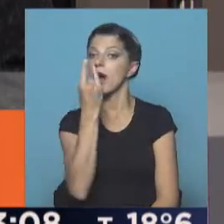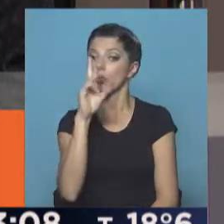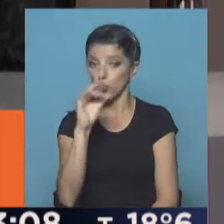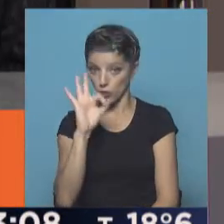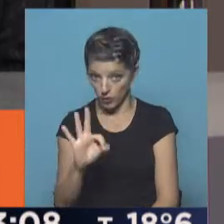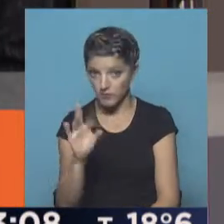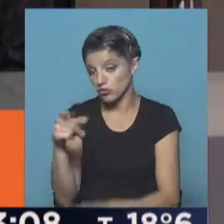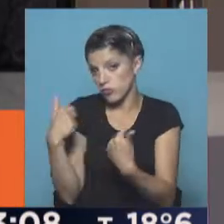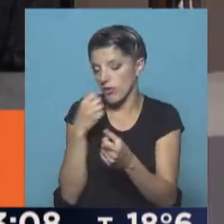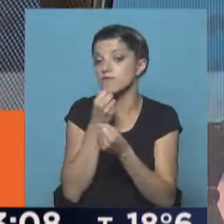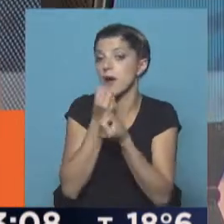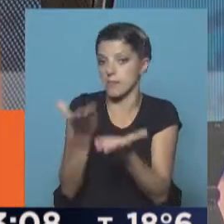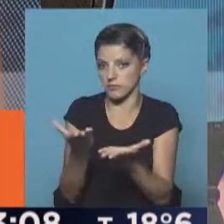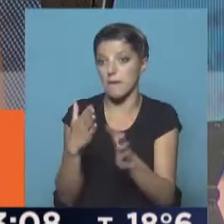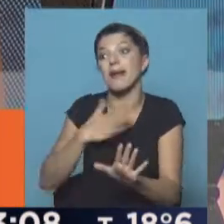lo expresen.